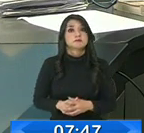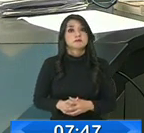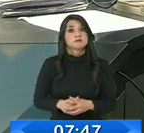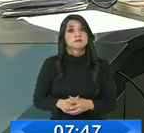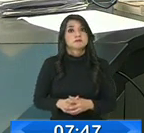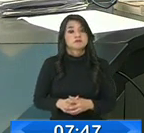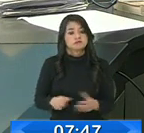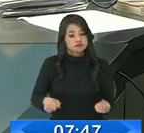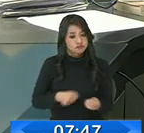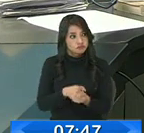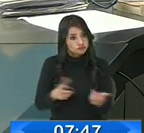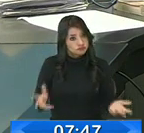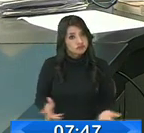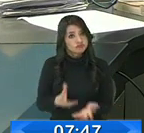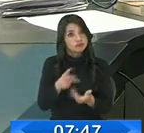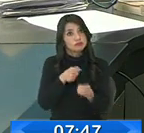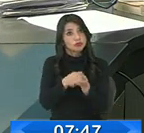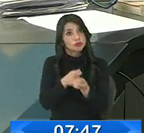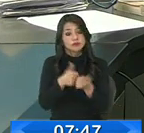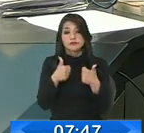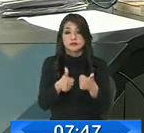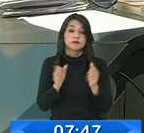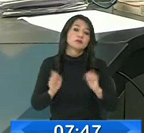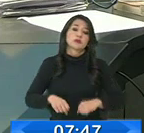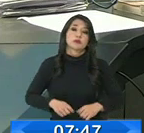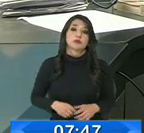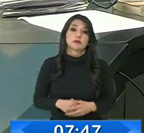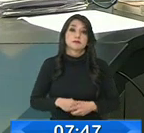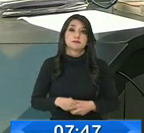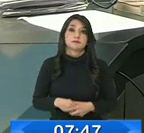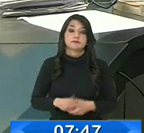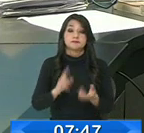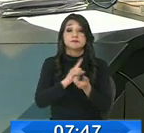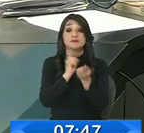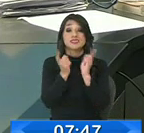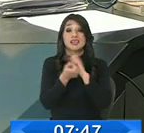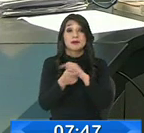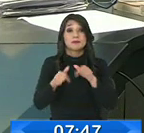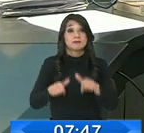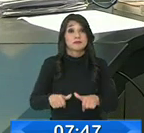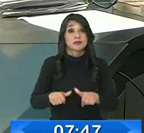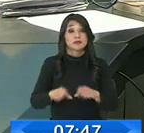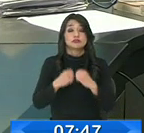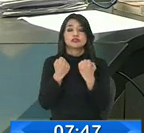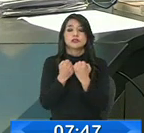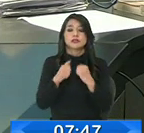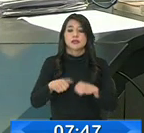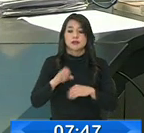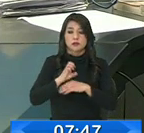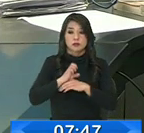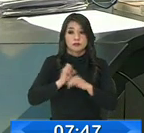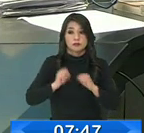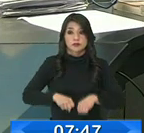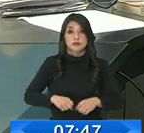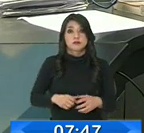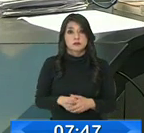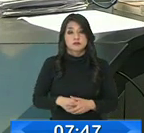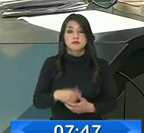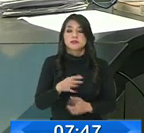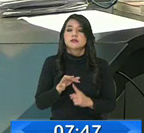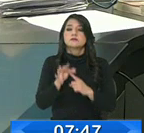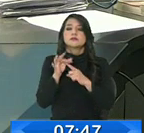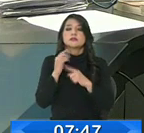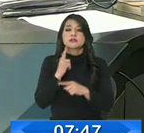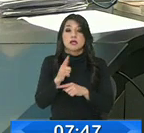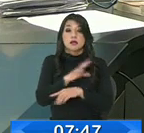reconocerle, de apoyarle y de transformar un poquito la sociedad ecuatoriana, que tiene una vocación agraria